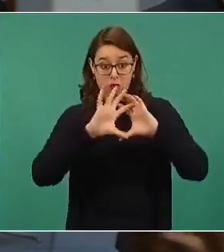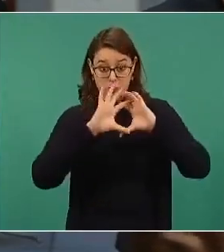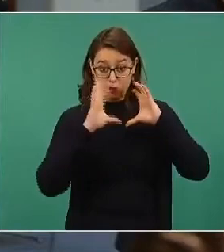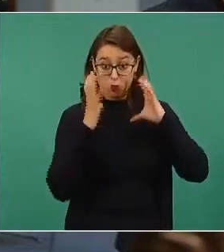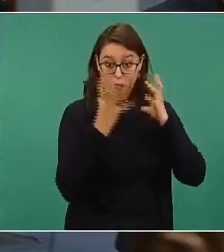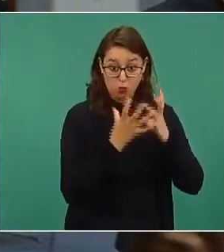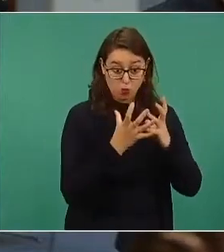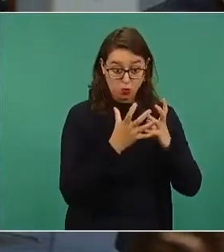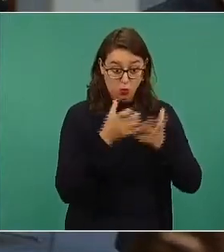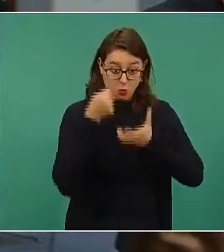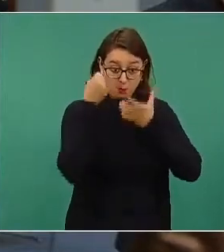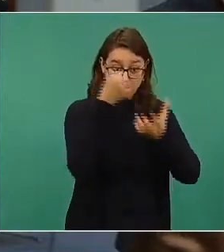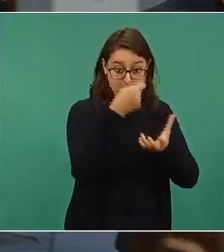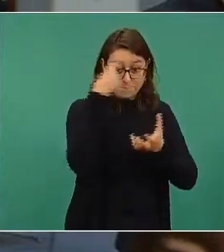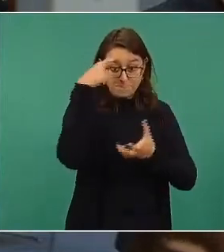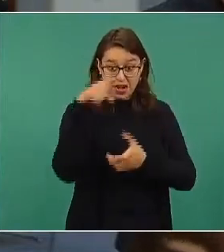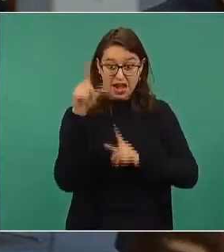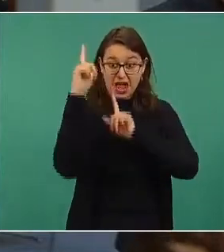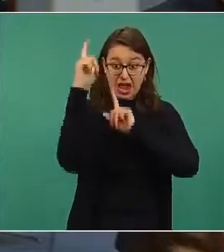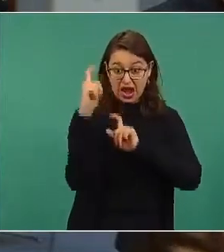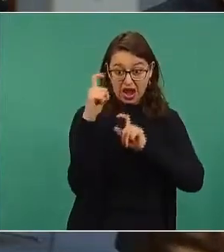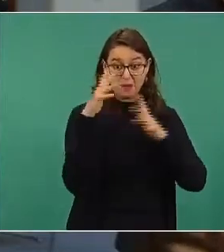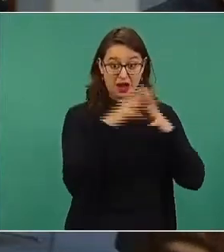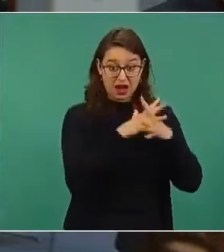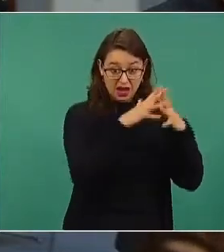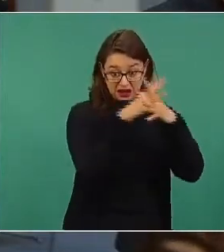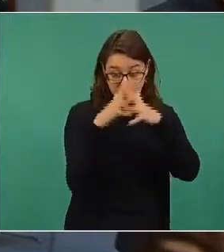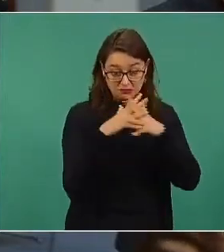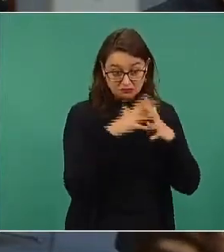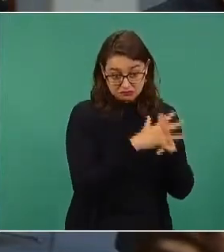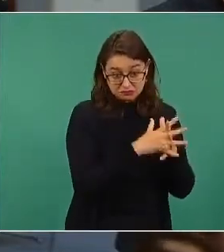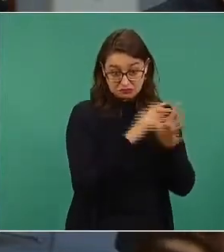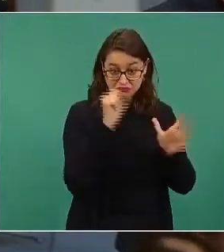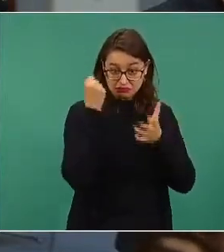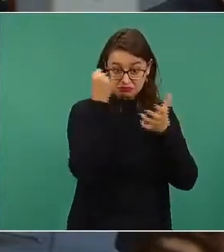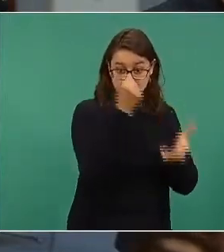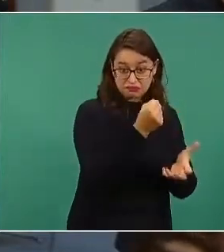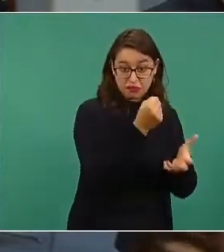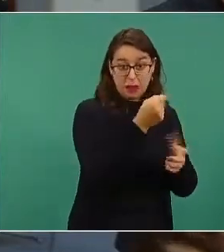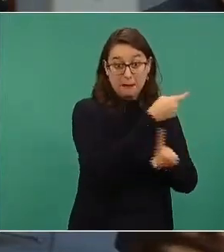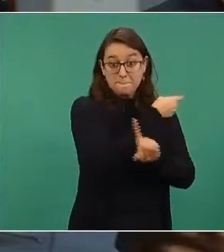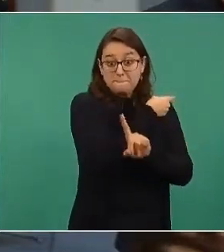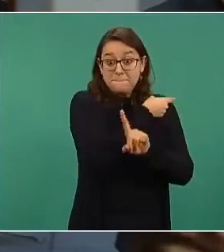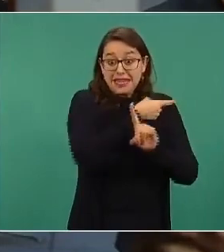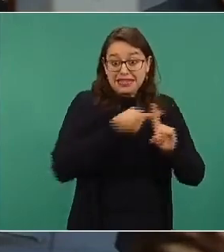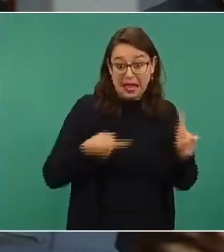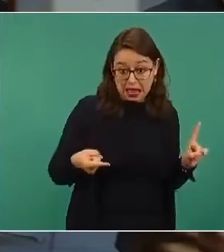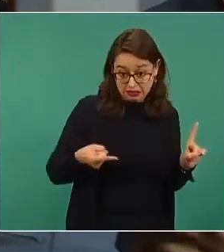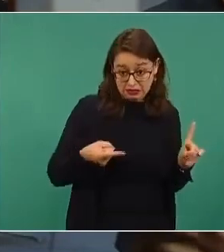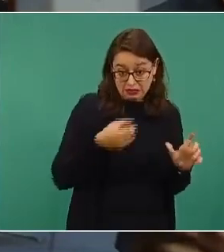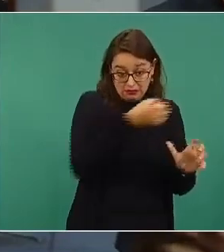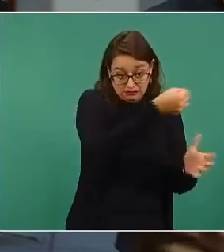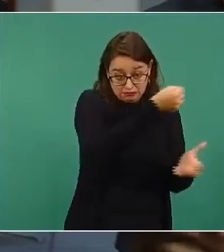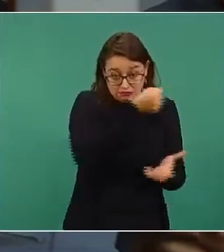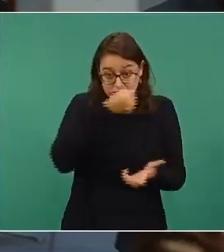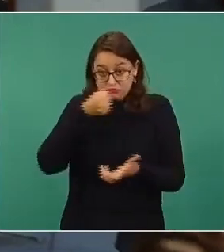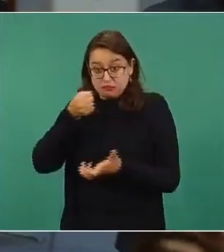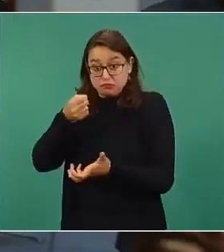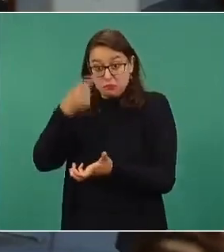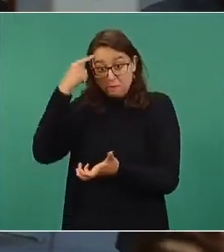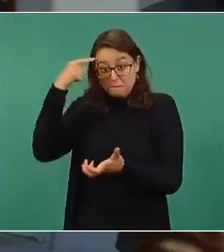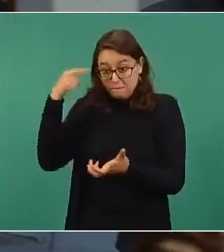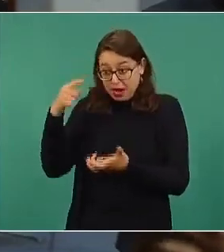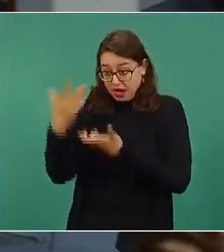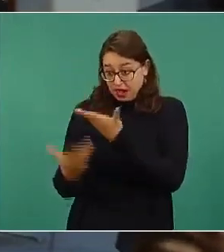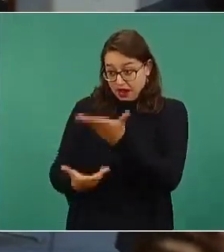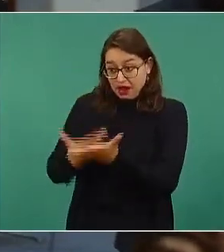global, y que el origen o de dónde se van a tomar los fondos para financiar este